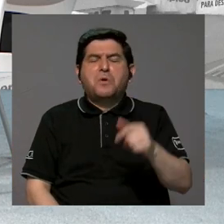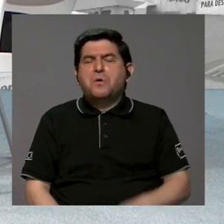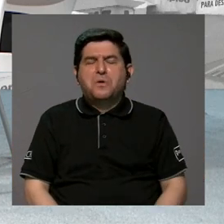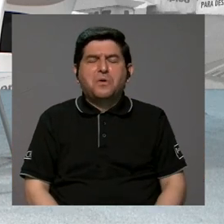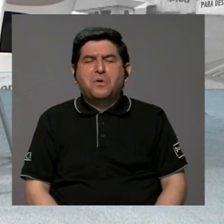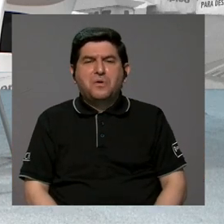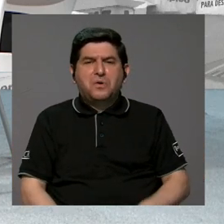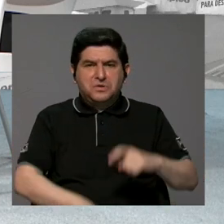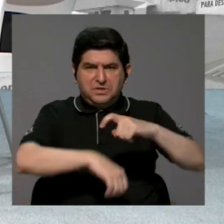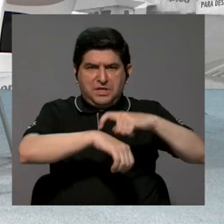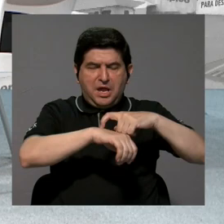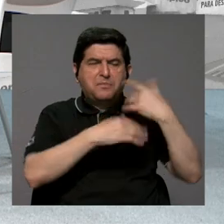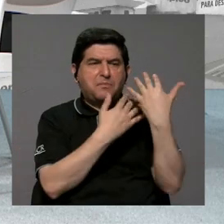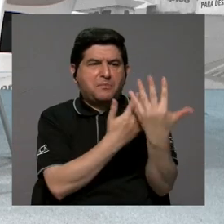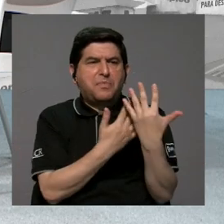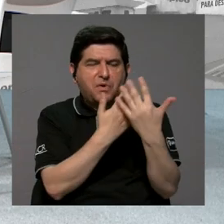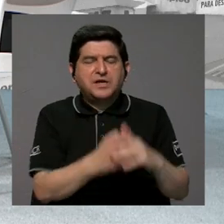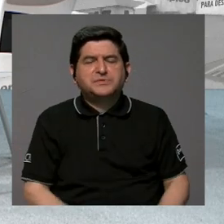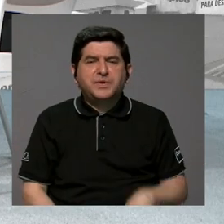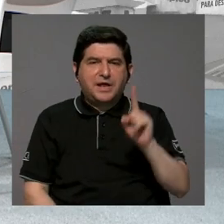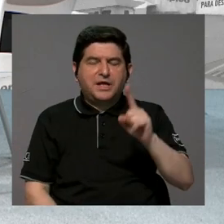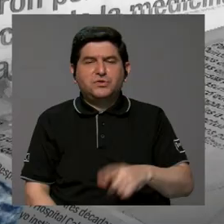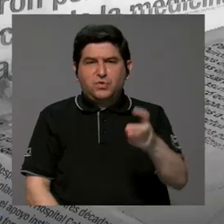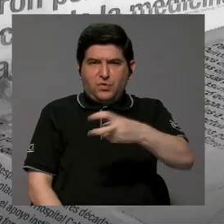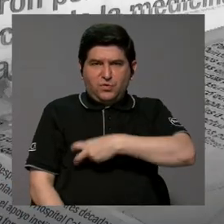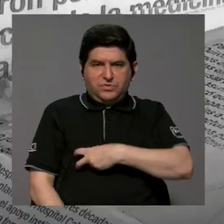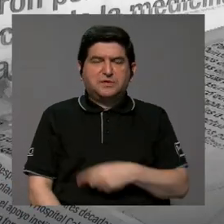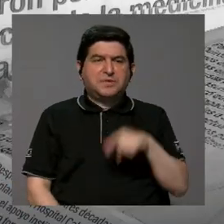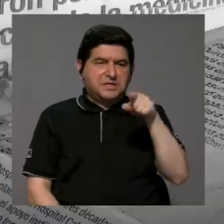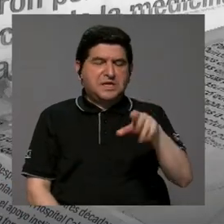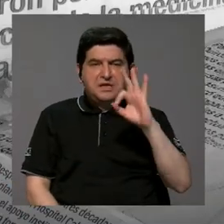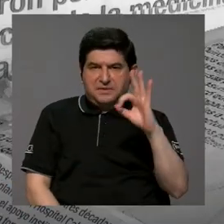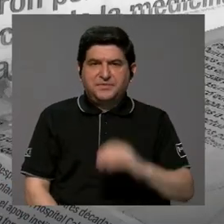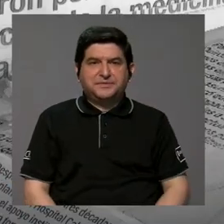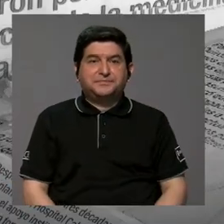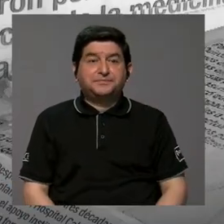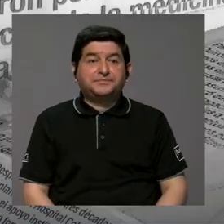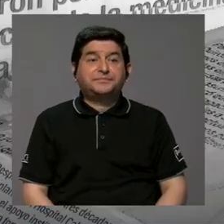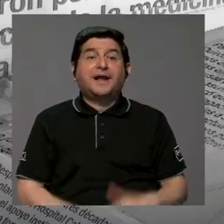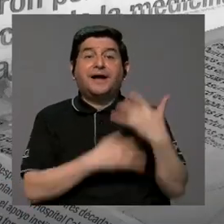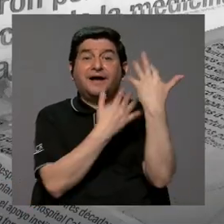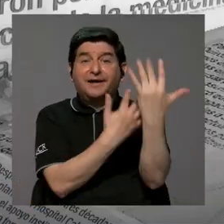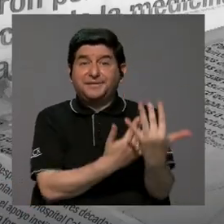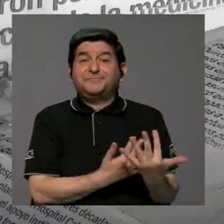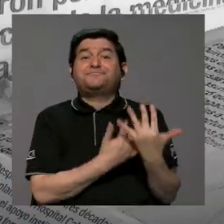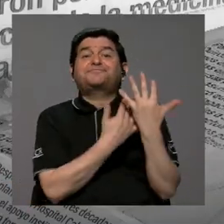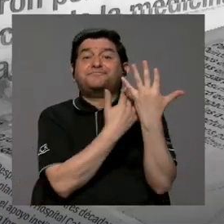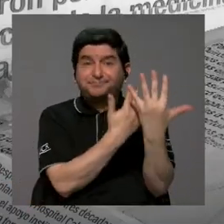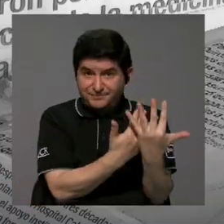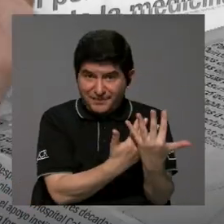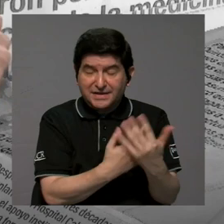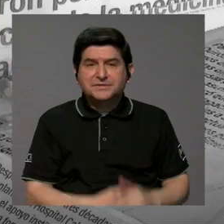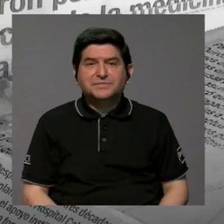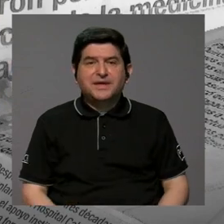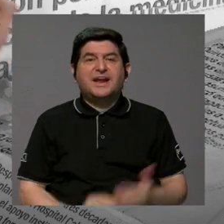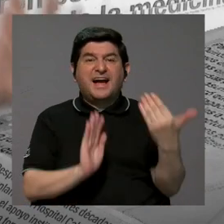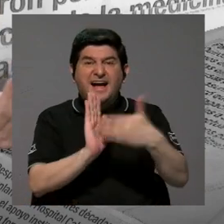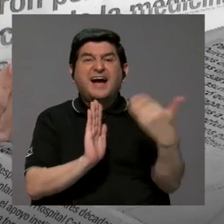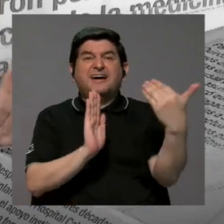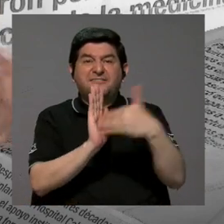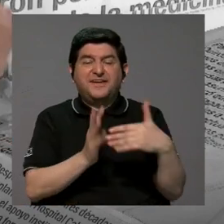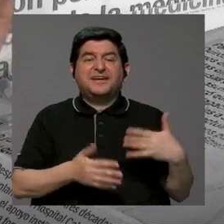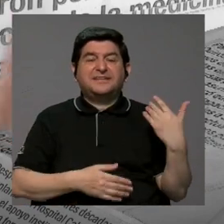bien esperando por un órgano. Sí, o sea, ahí la espera realmente va minando